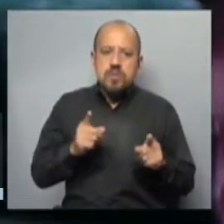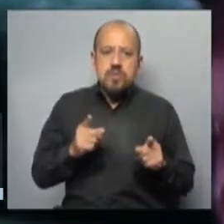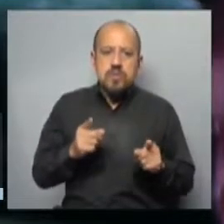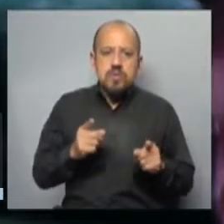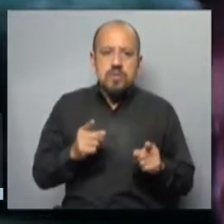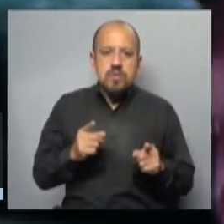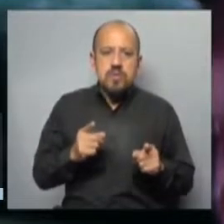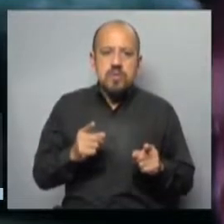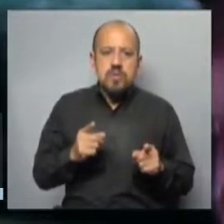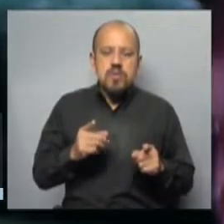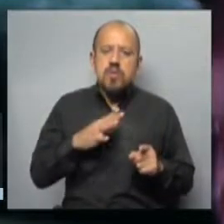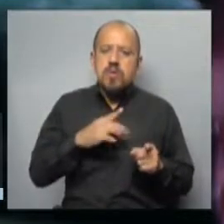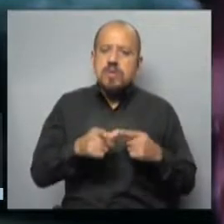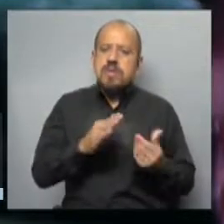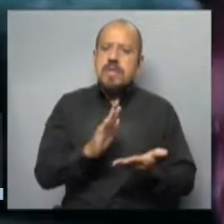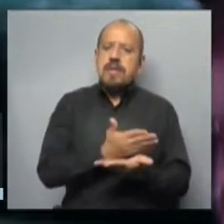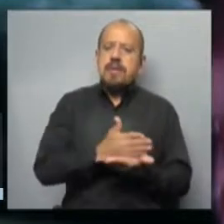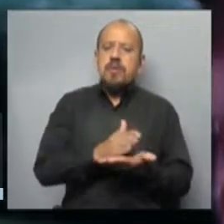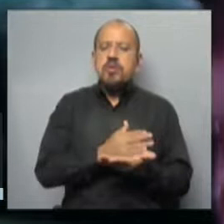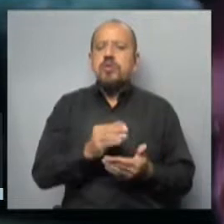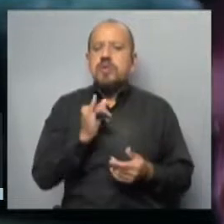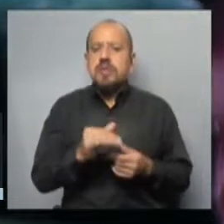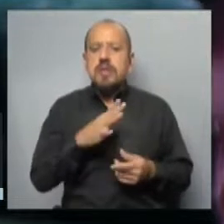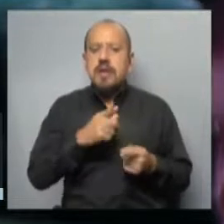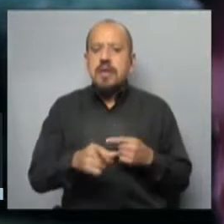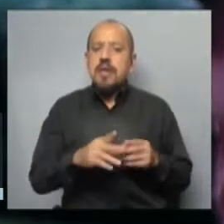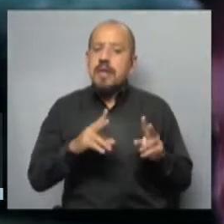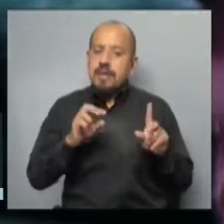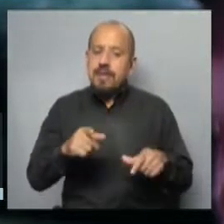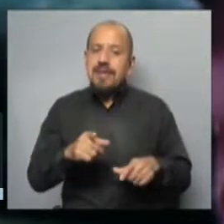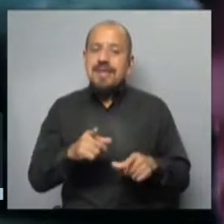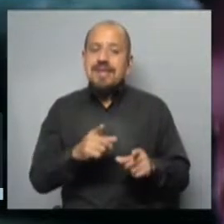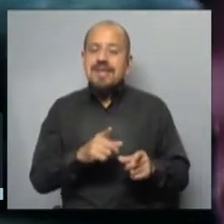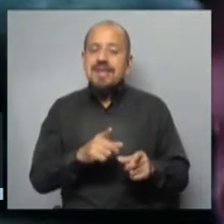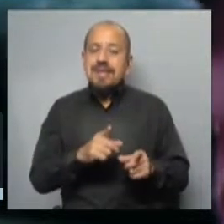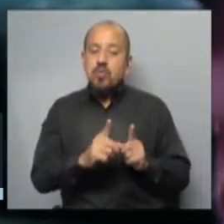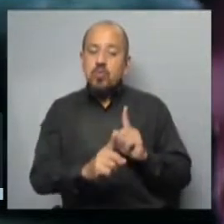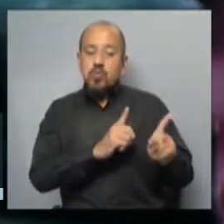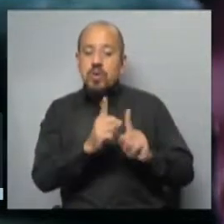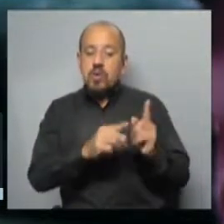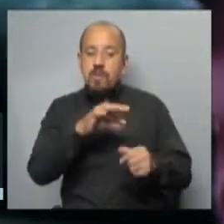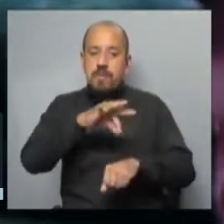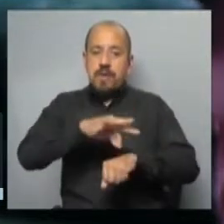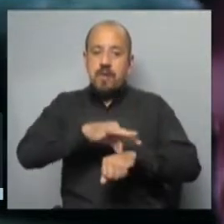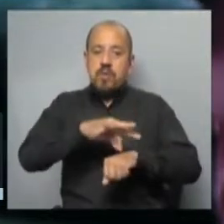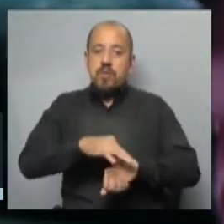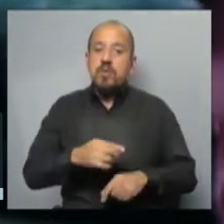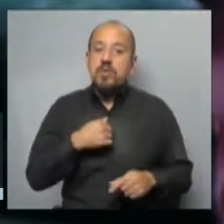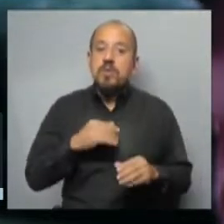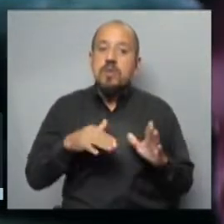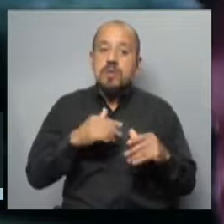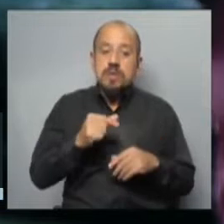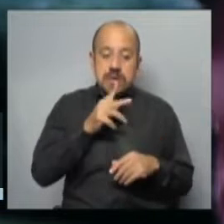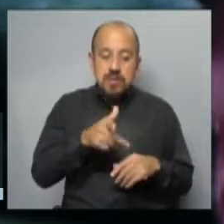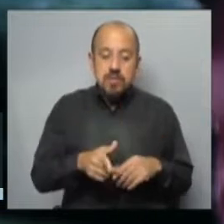como que haya esa discriminación si la hay ya veces en la atención médica o sea muchos de nuestros hijos e